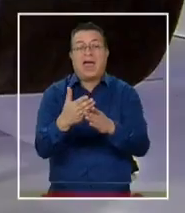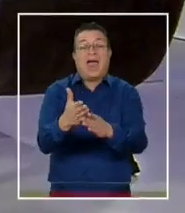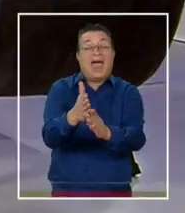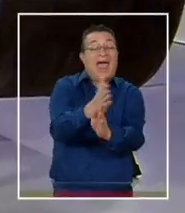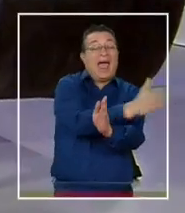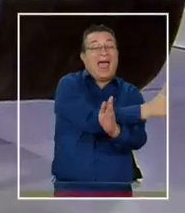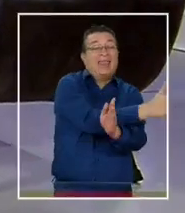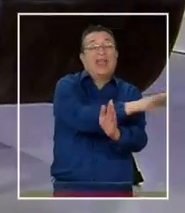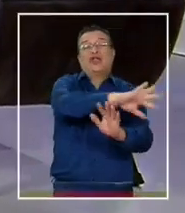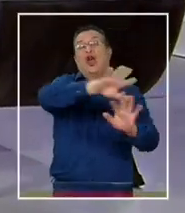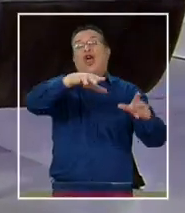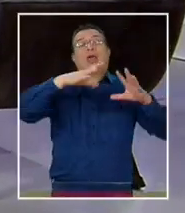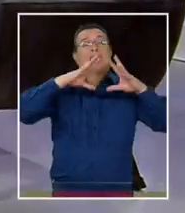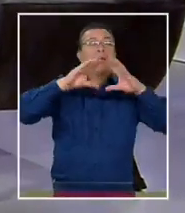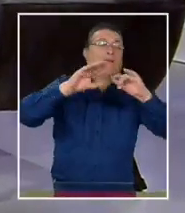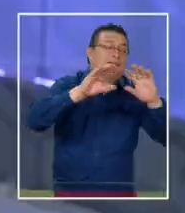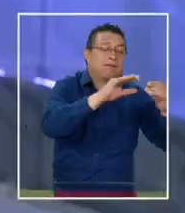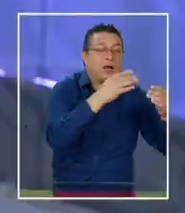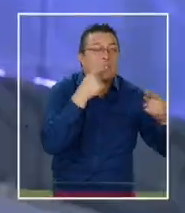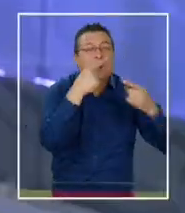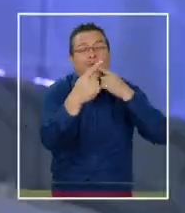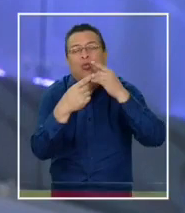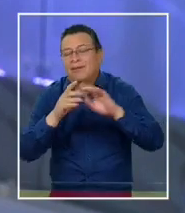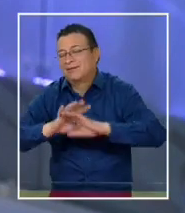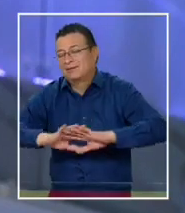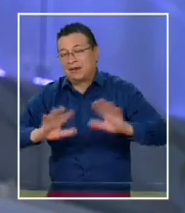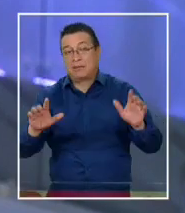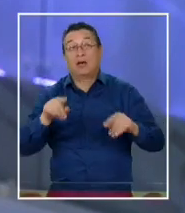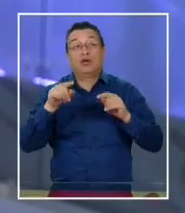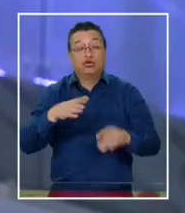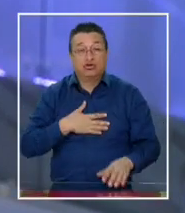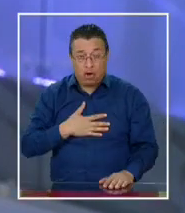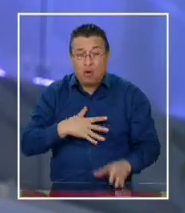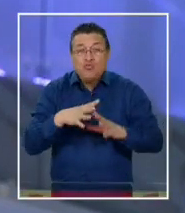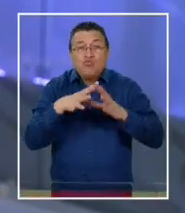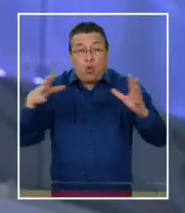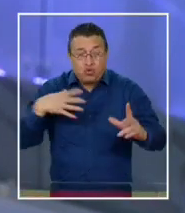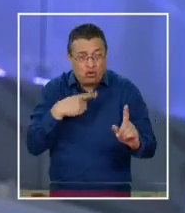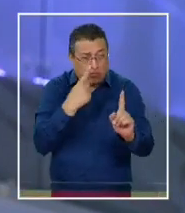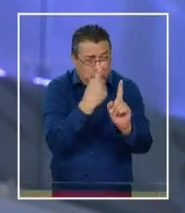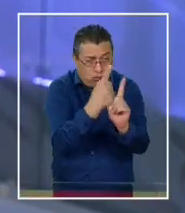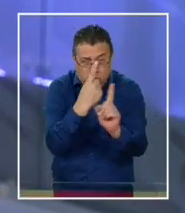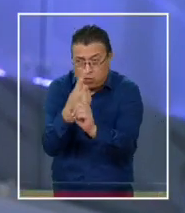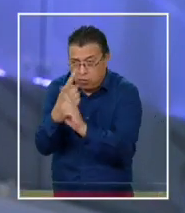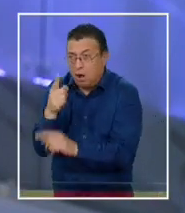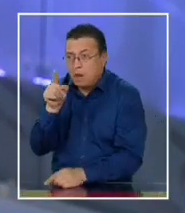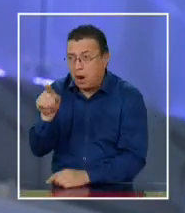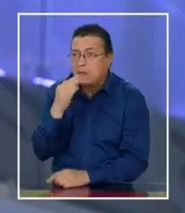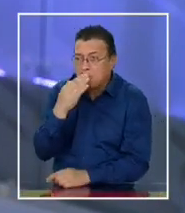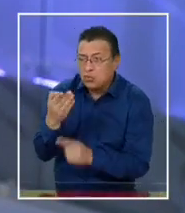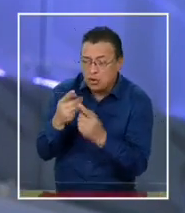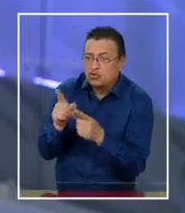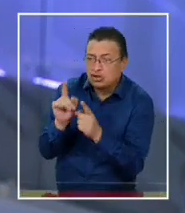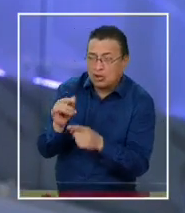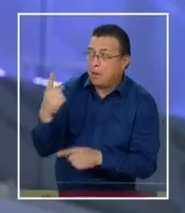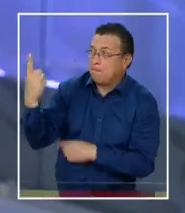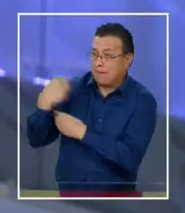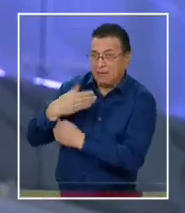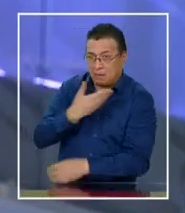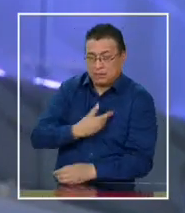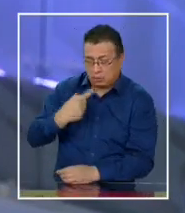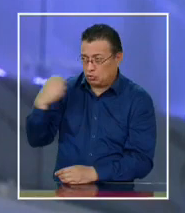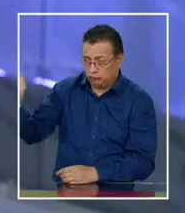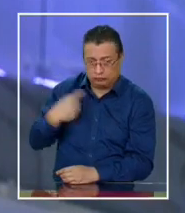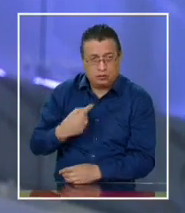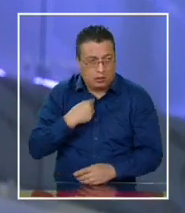de eso todos son consultas yo misma consulté muchas personas para muchos cargos que el presidente me encargó